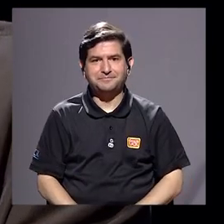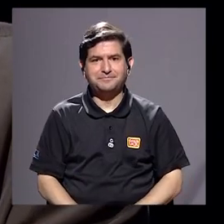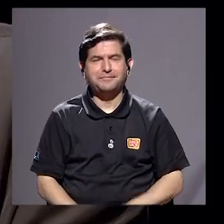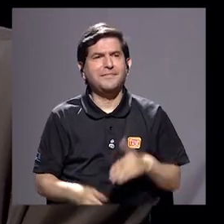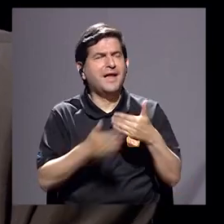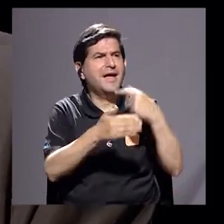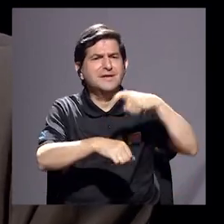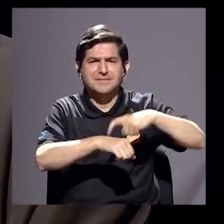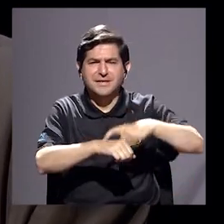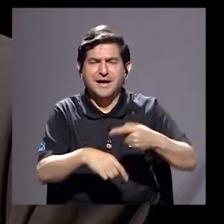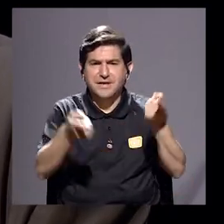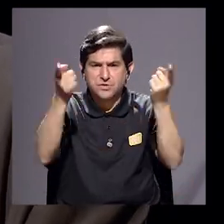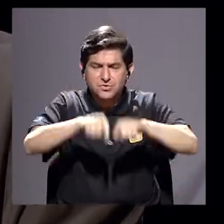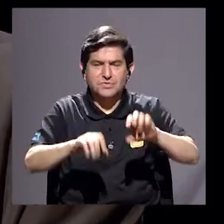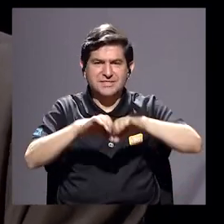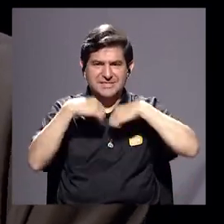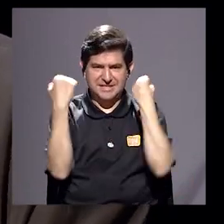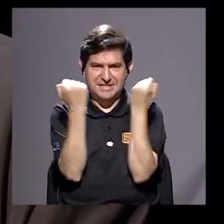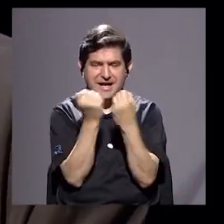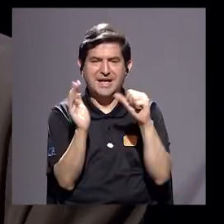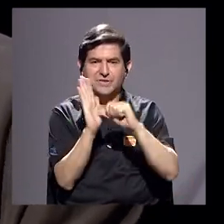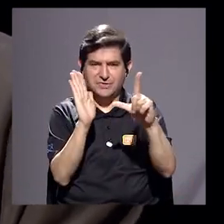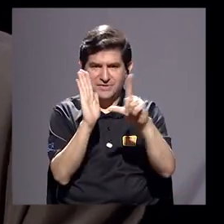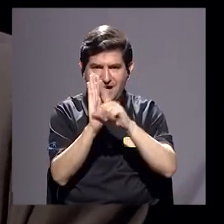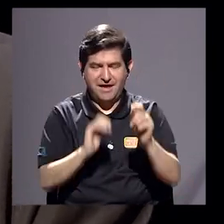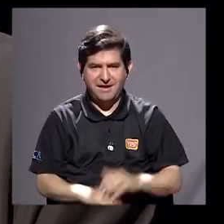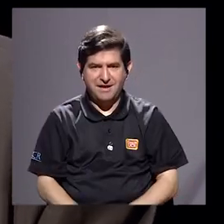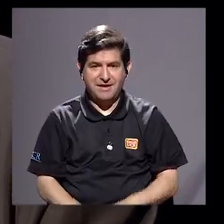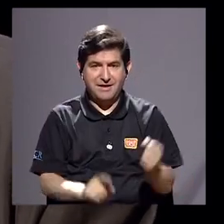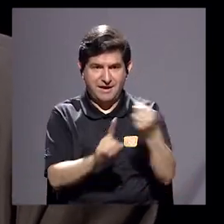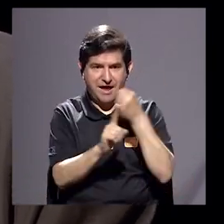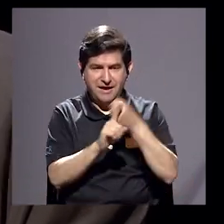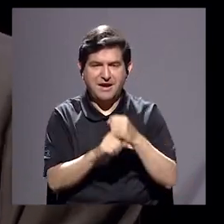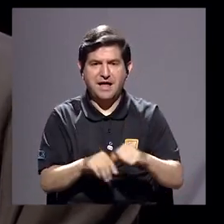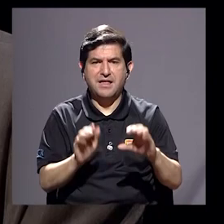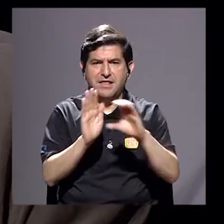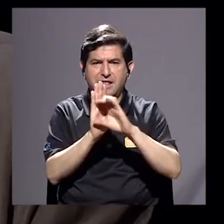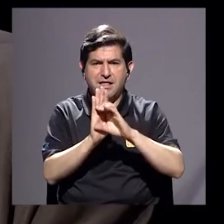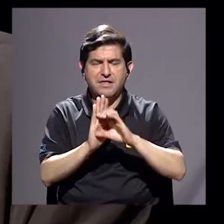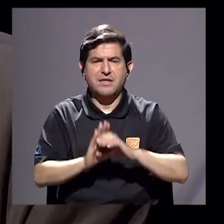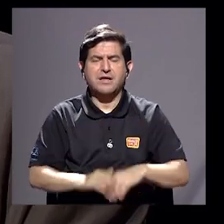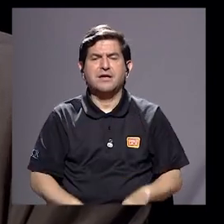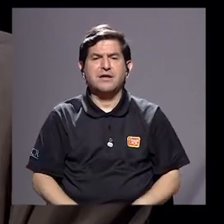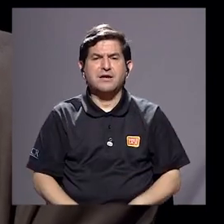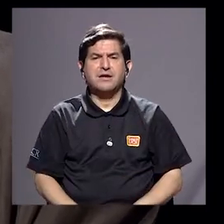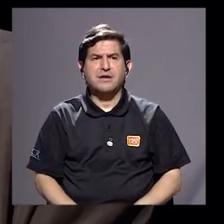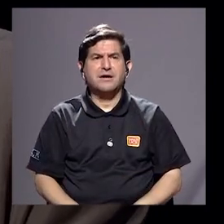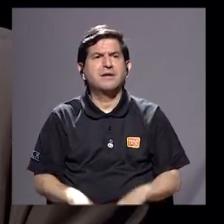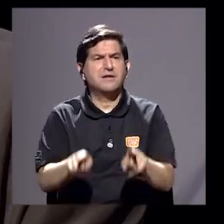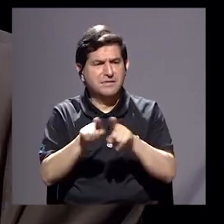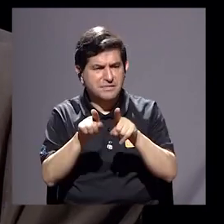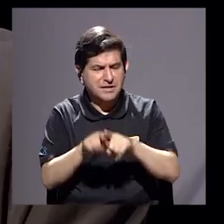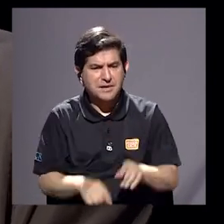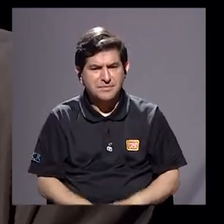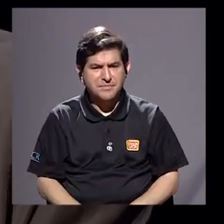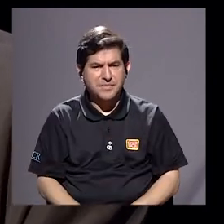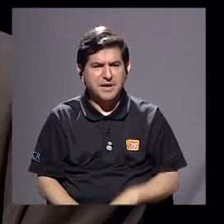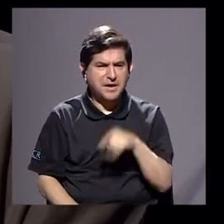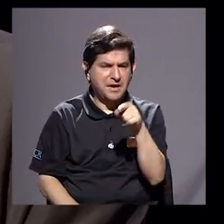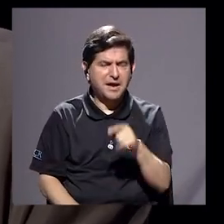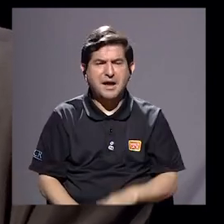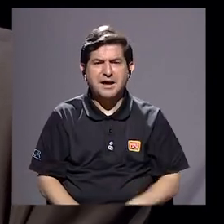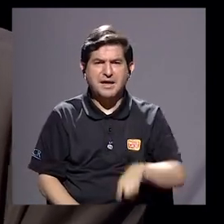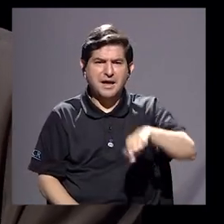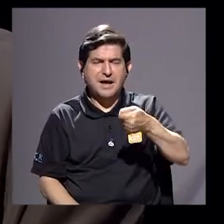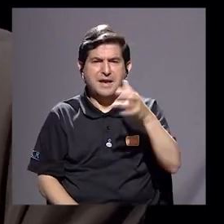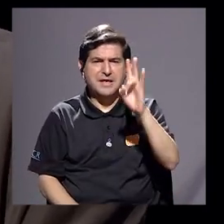recientemente primero que pasó con los sindicatos en la asamblea legislativa que agredieron un fotógrafo la bomba que pusieron el jengibre link que pusieron interno en